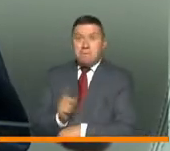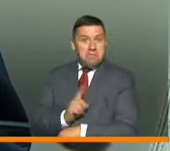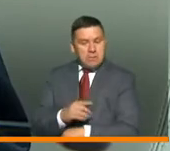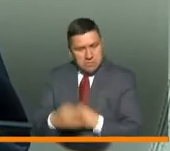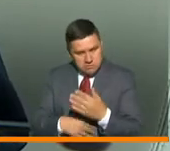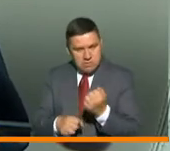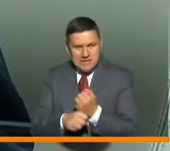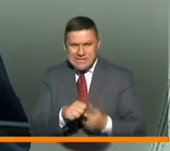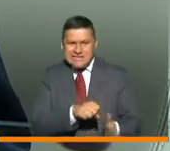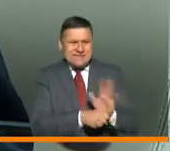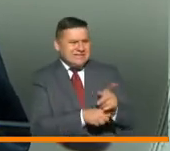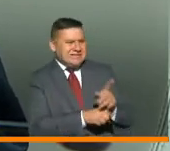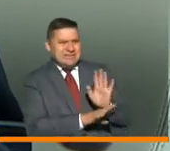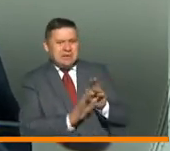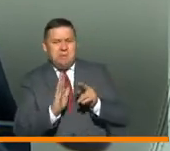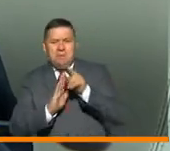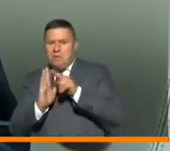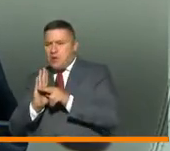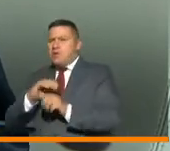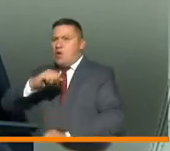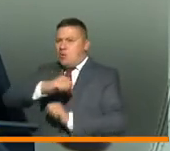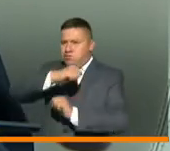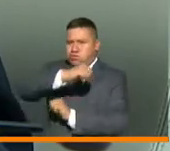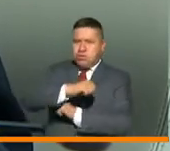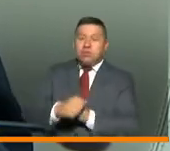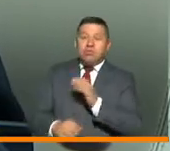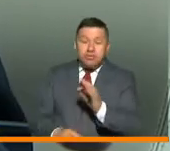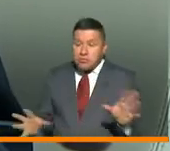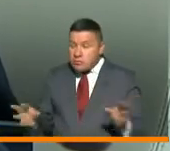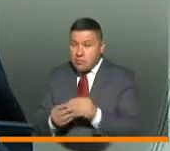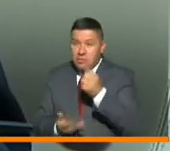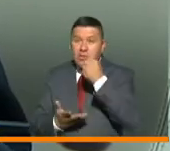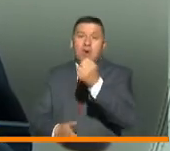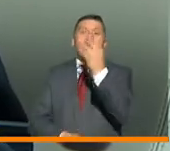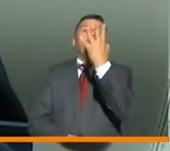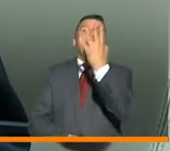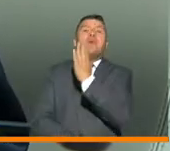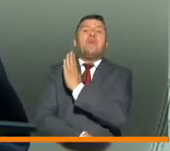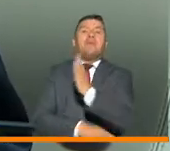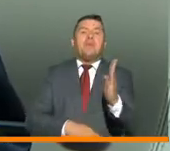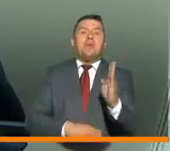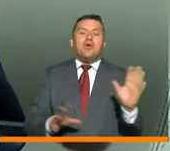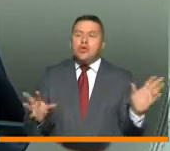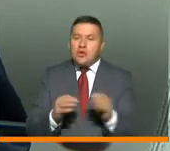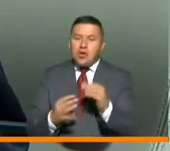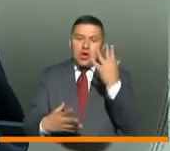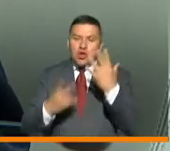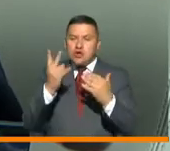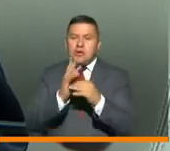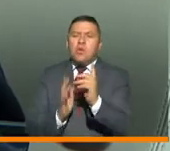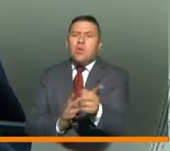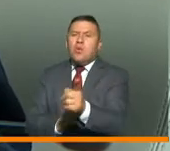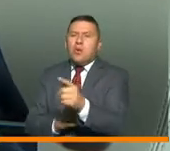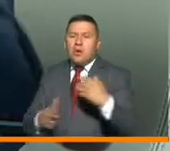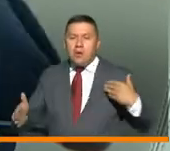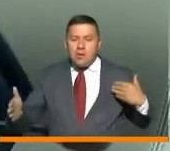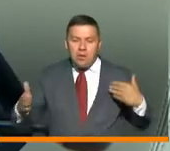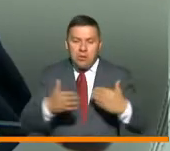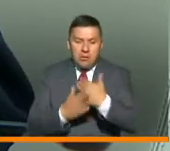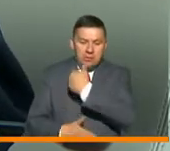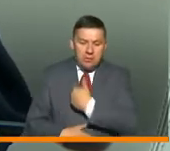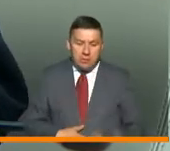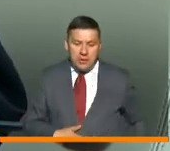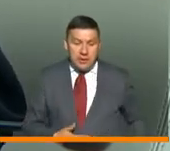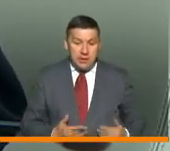se reactivaron todos los proyectos de infraestructura, 4 billones de pesos para hacer una entrega de 12.000 aulas al final de su mandato y a